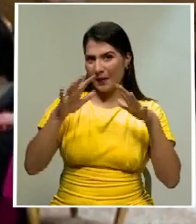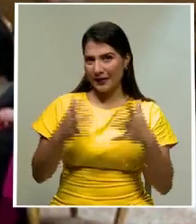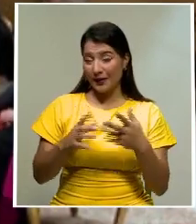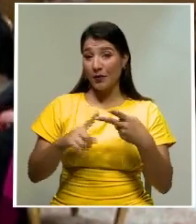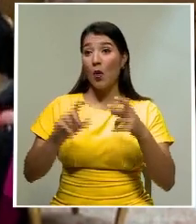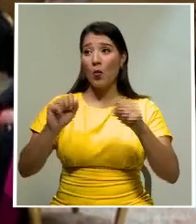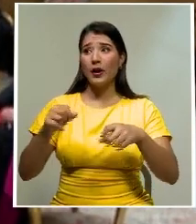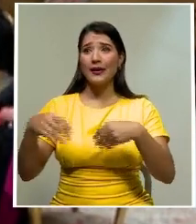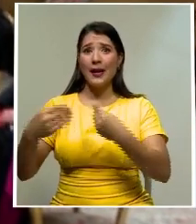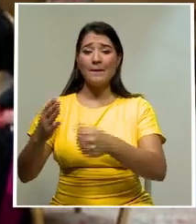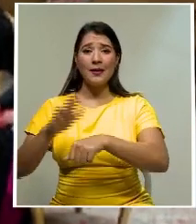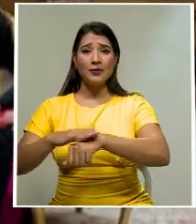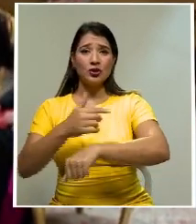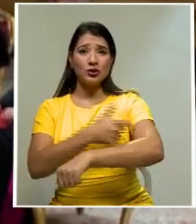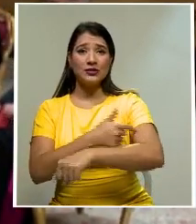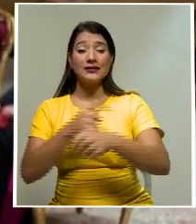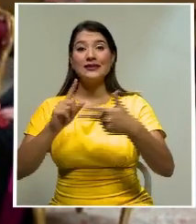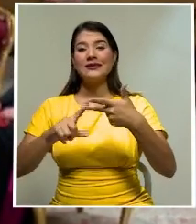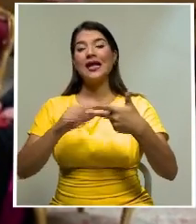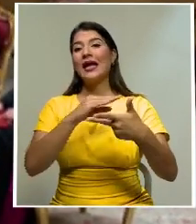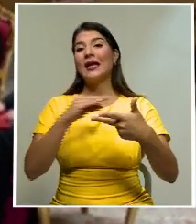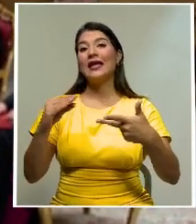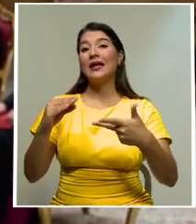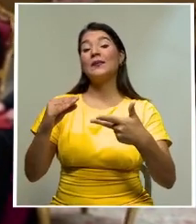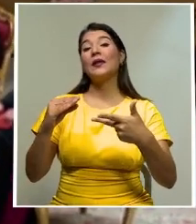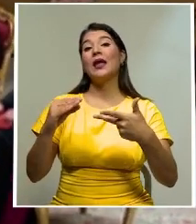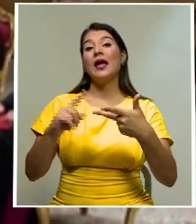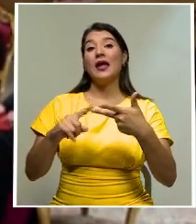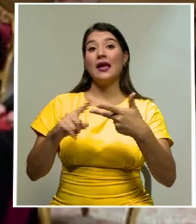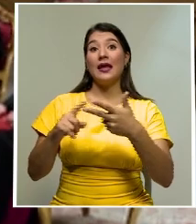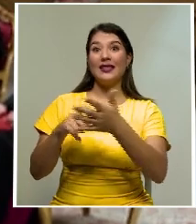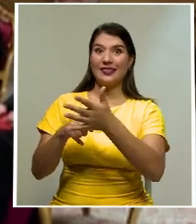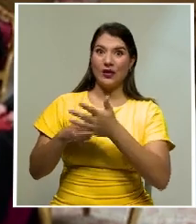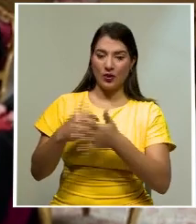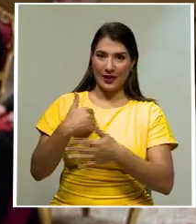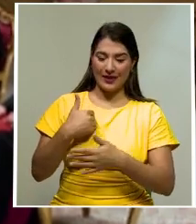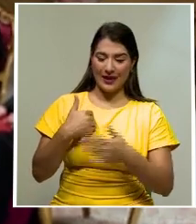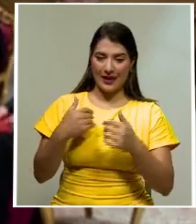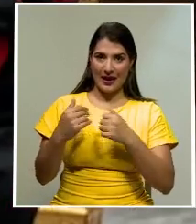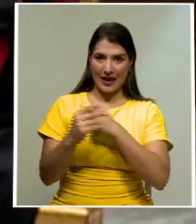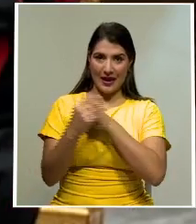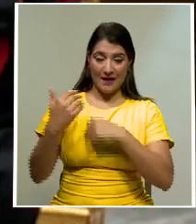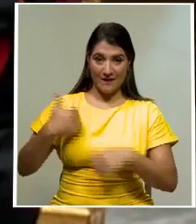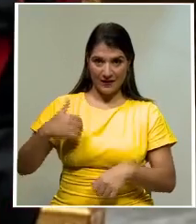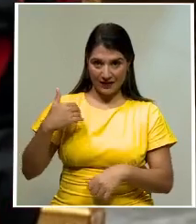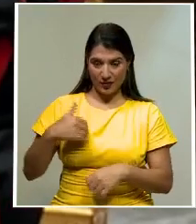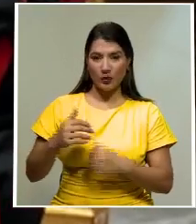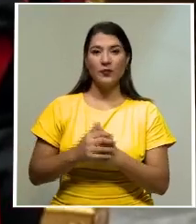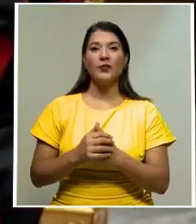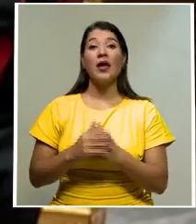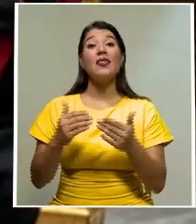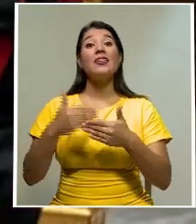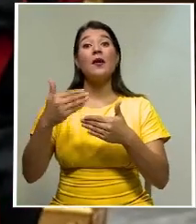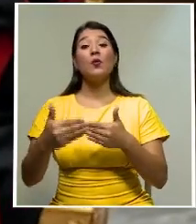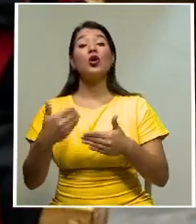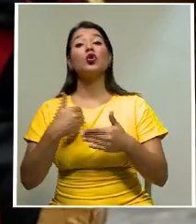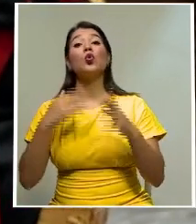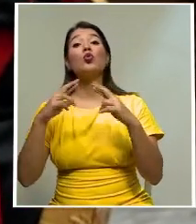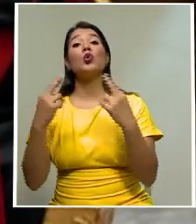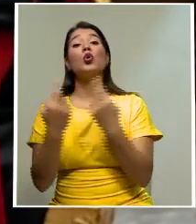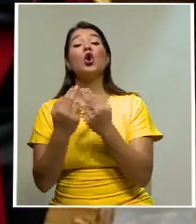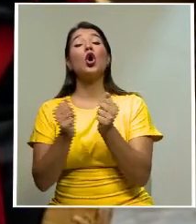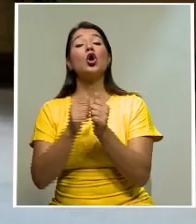de las vacunas y la deuda exterior. Fernández se reunió luego con el número 2 del Vaticano, el secretario de Estado